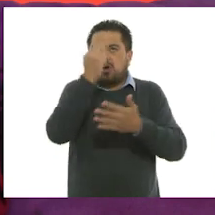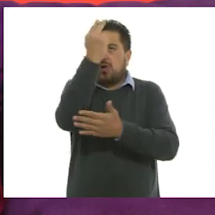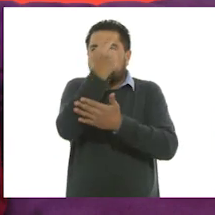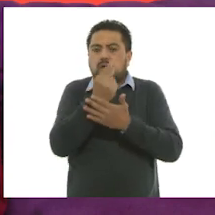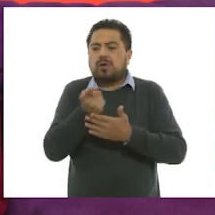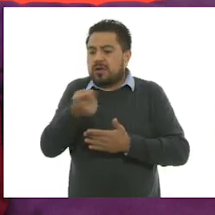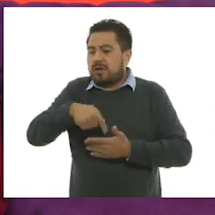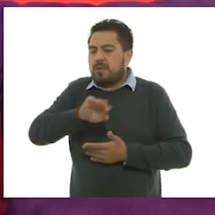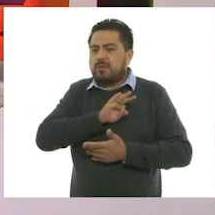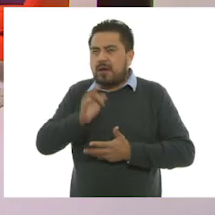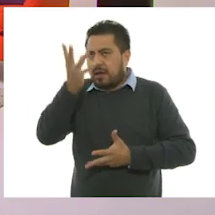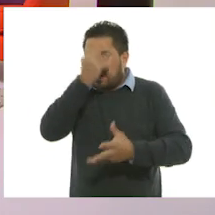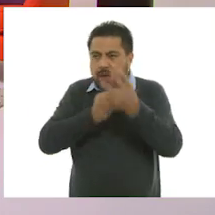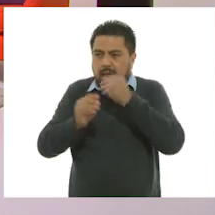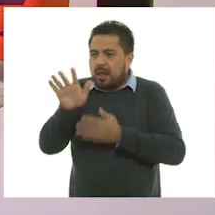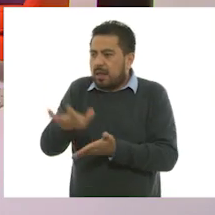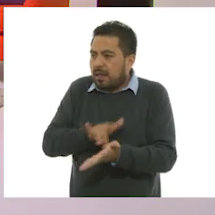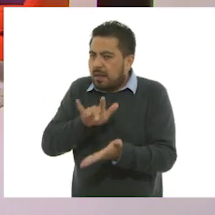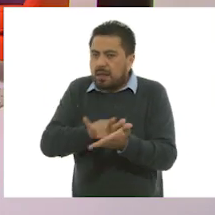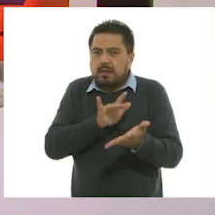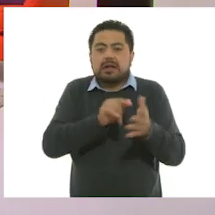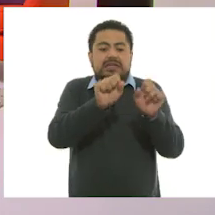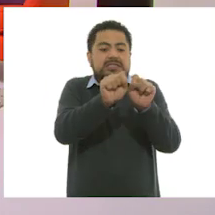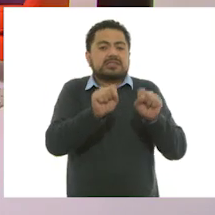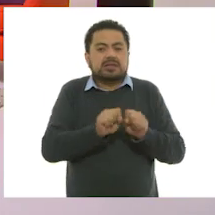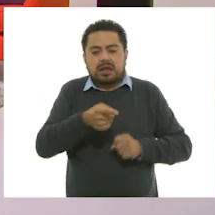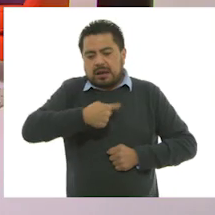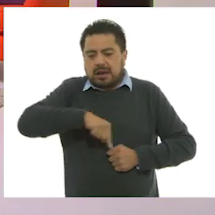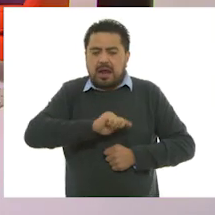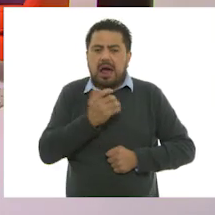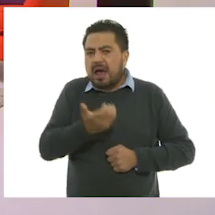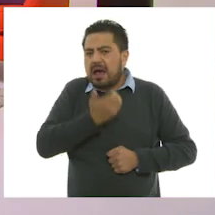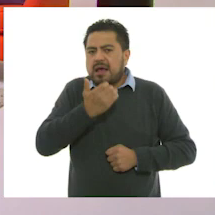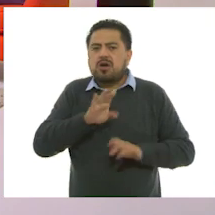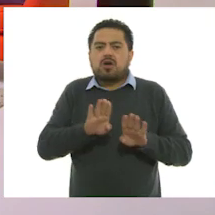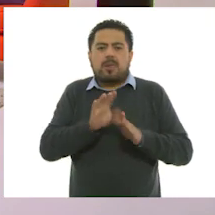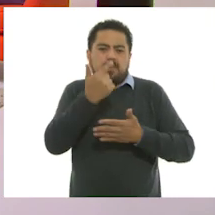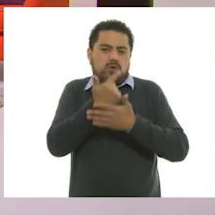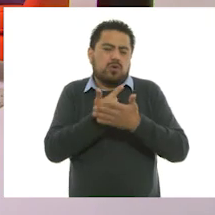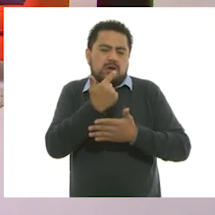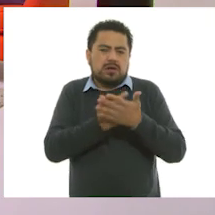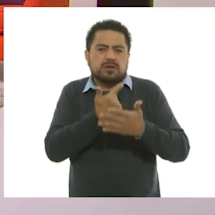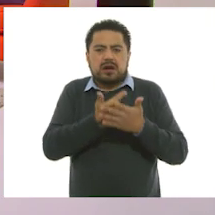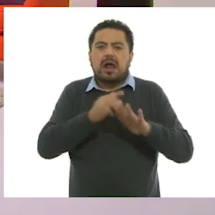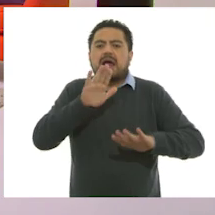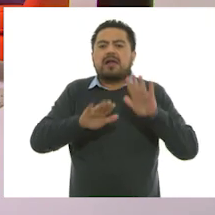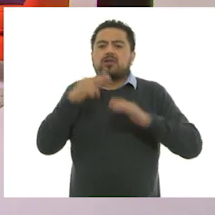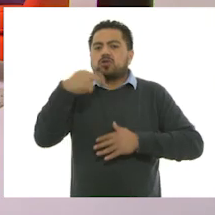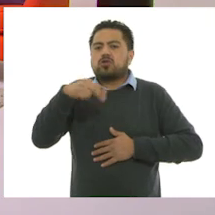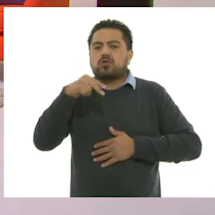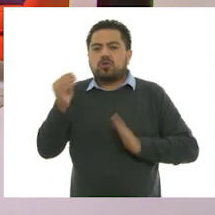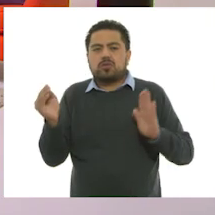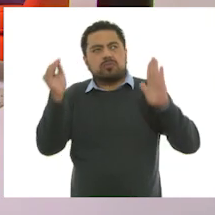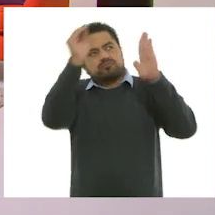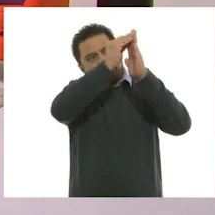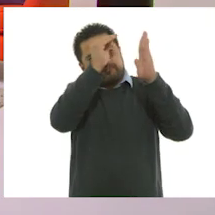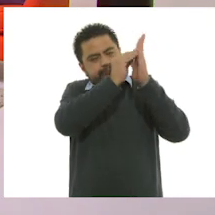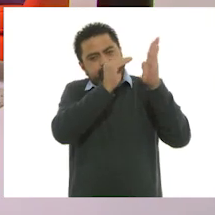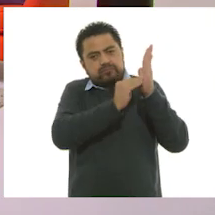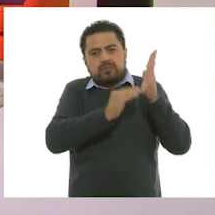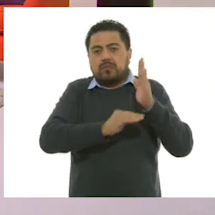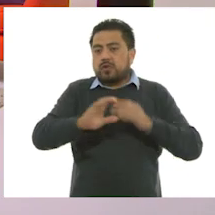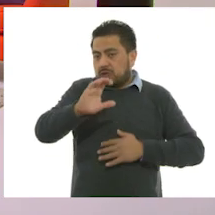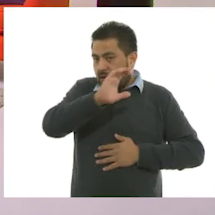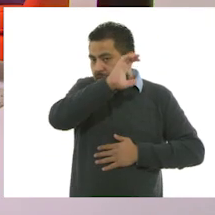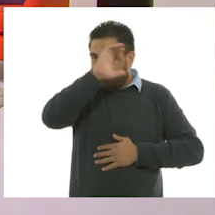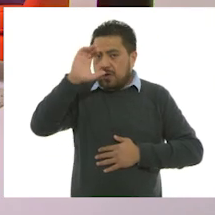irán aprendiéndolas. En el salón acostumbramos pasar lista. A veces se coloca el nombre de las niñas y niños y su